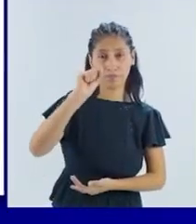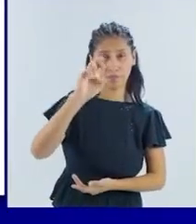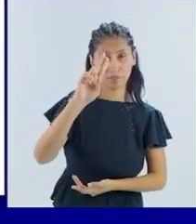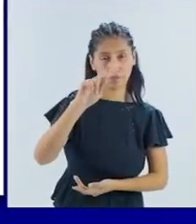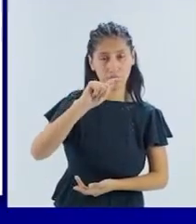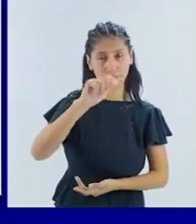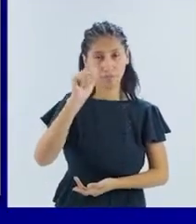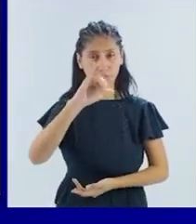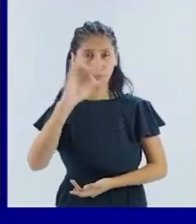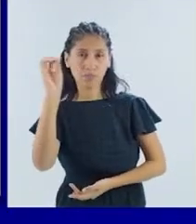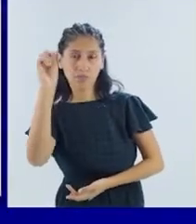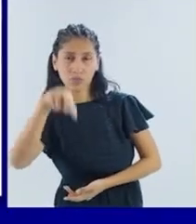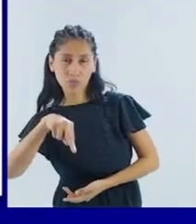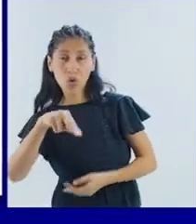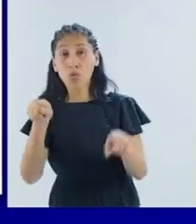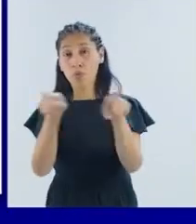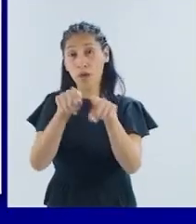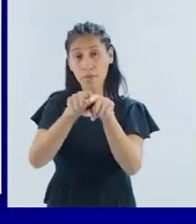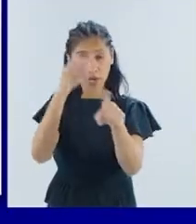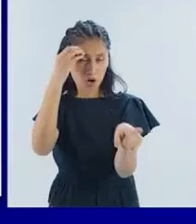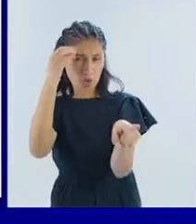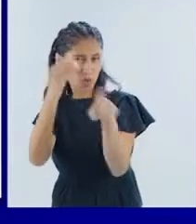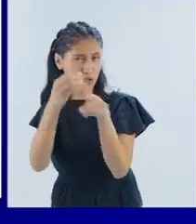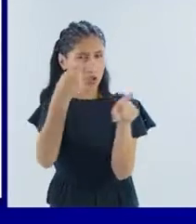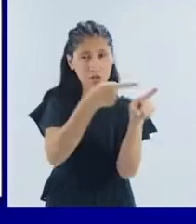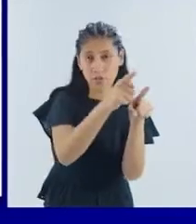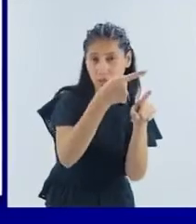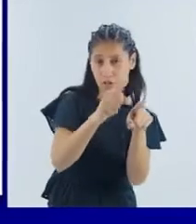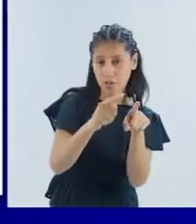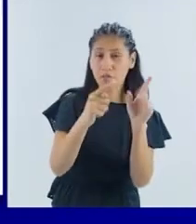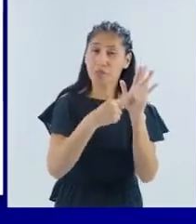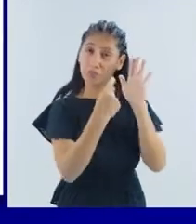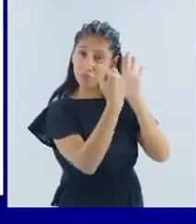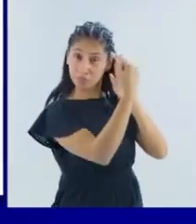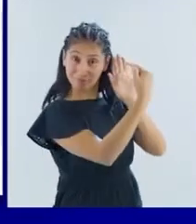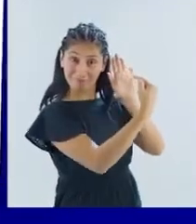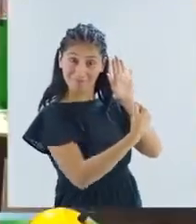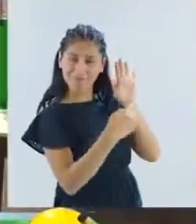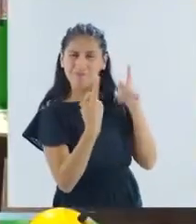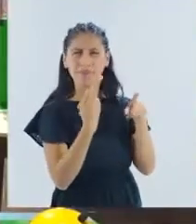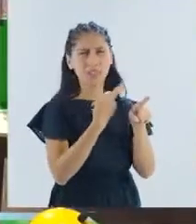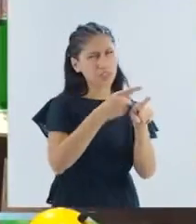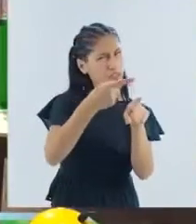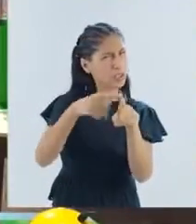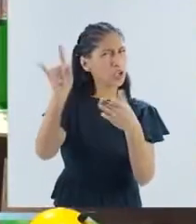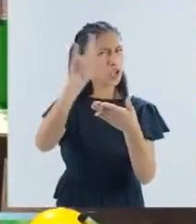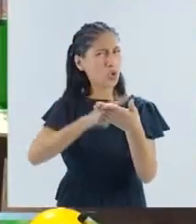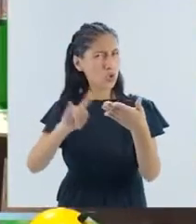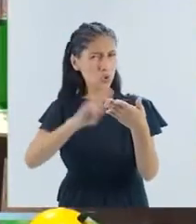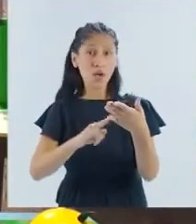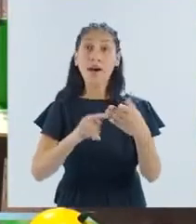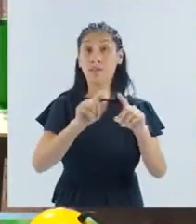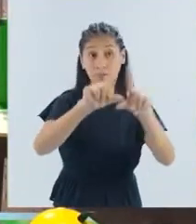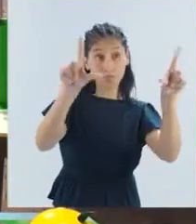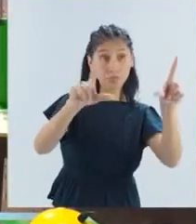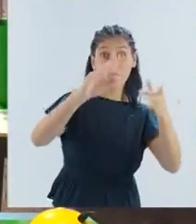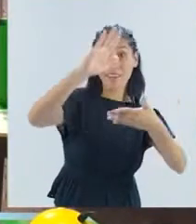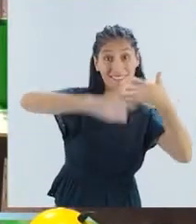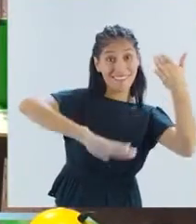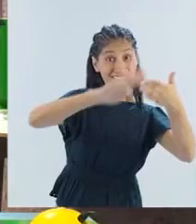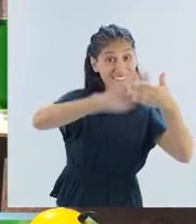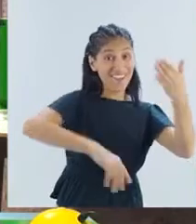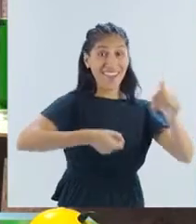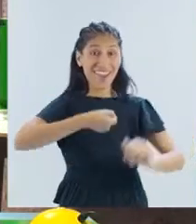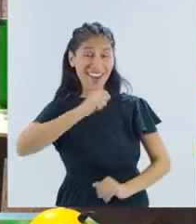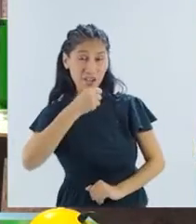disertación, artículos de opinión, carta argumentativa, editorial, entre otros. Se utiliza en el ámbito